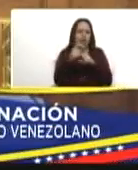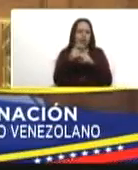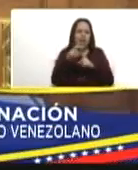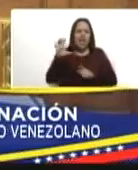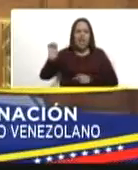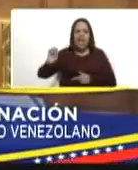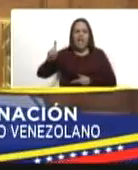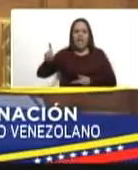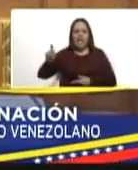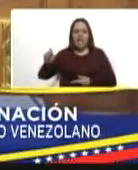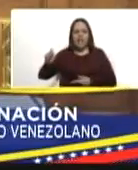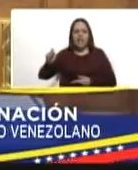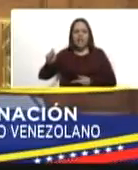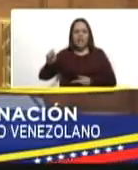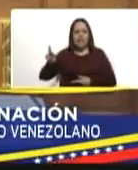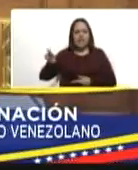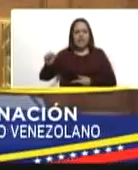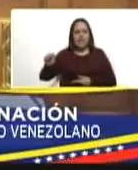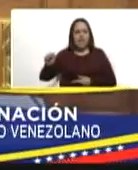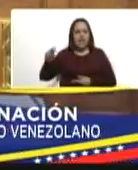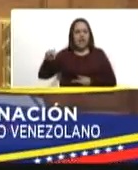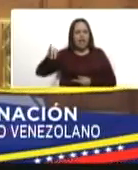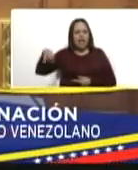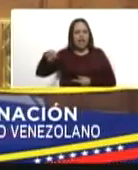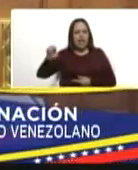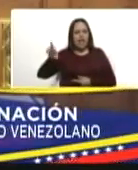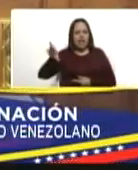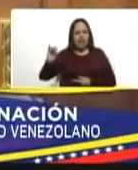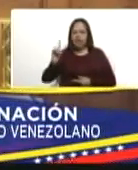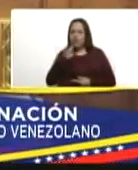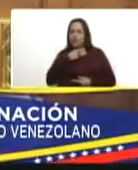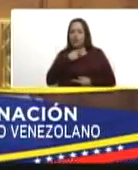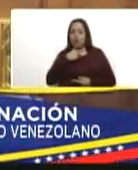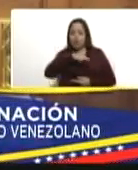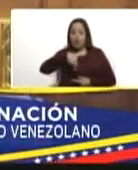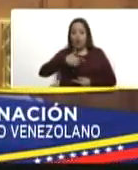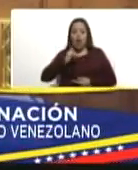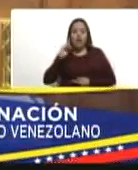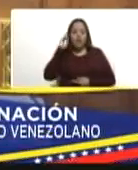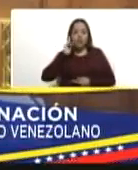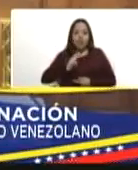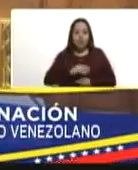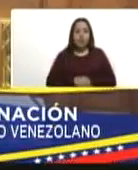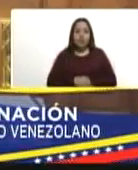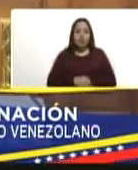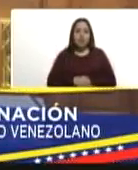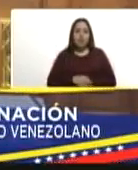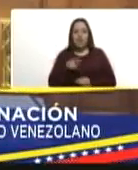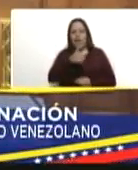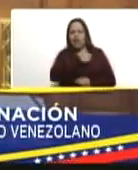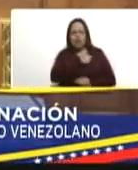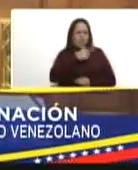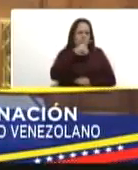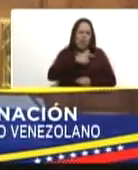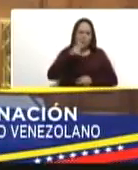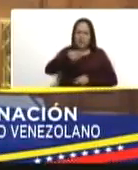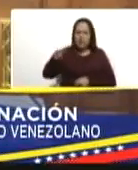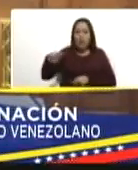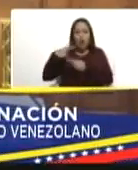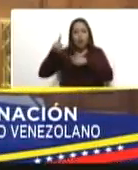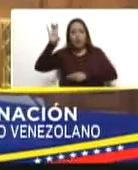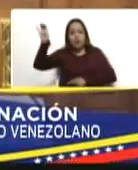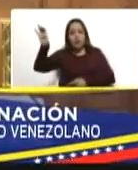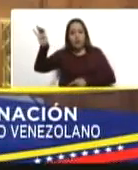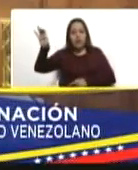gustado verdad extranjero si nosotros somos somos bolivarianos somos cristianos para nosotros no hay extranjeros para nosotros hay gente que